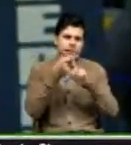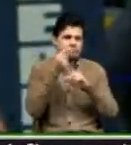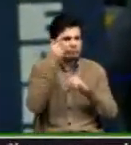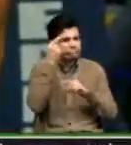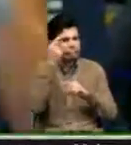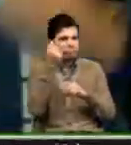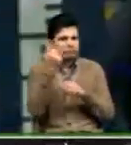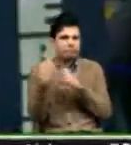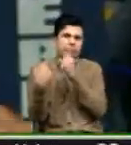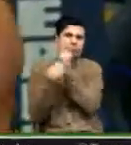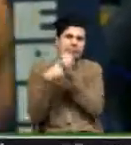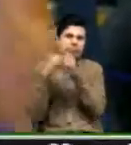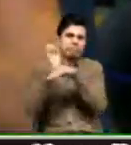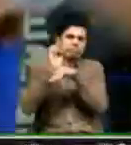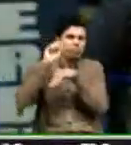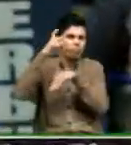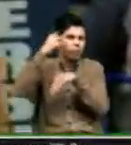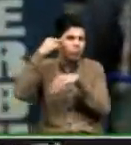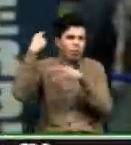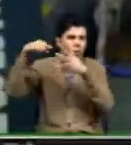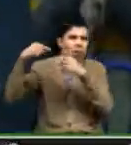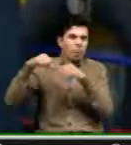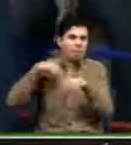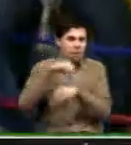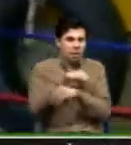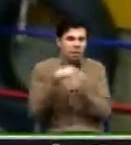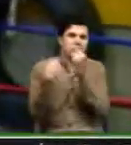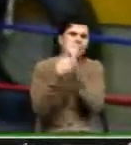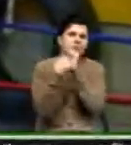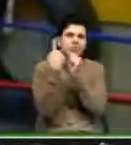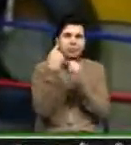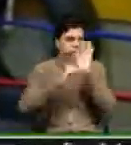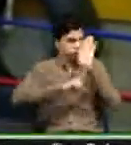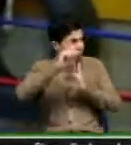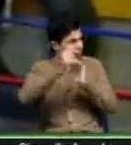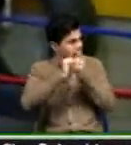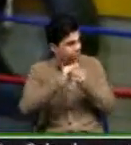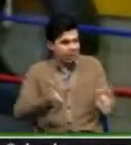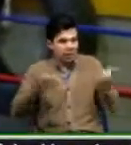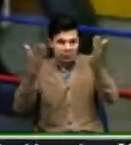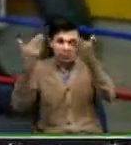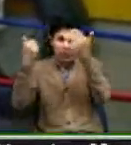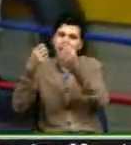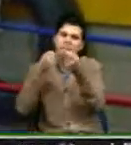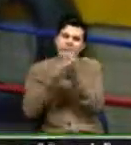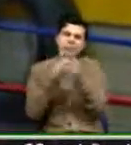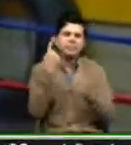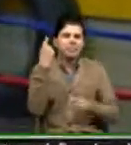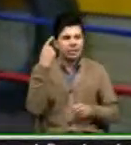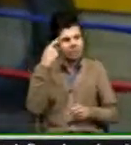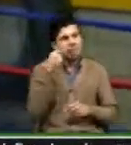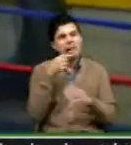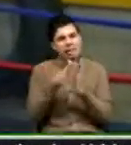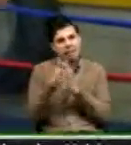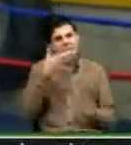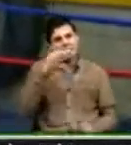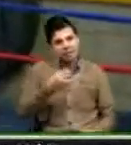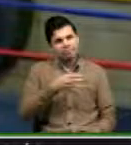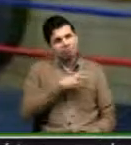la falta de apoyo de los entes gubernamentales y privados para que puedan surgir los futuros pugilistas santandereanos. Pues sí,